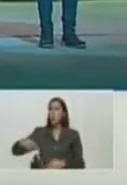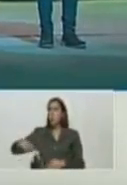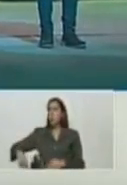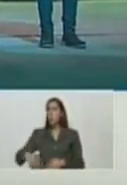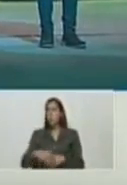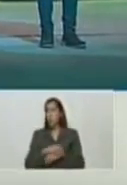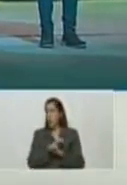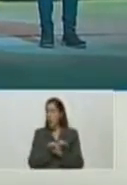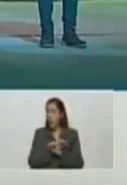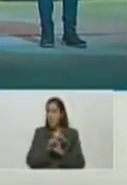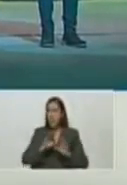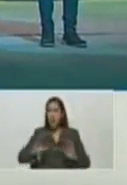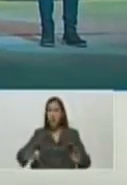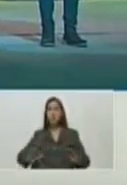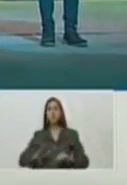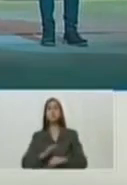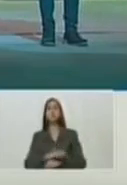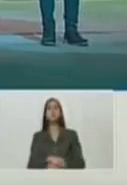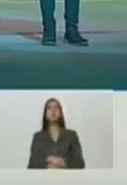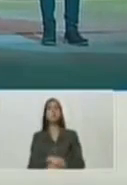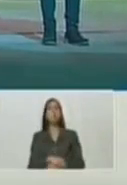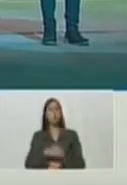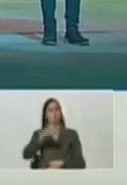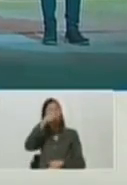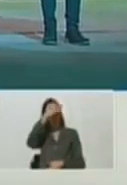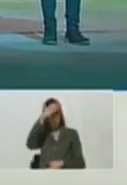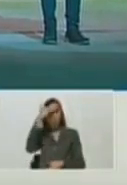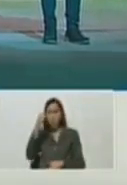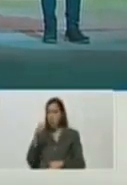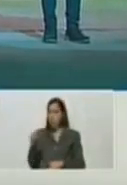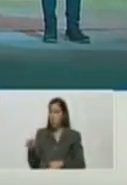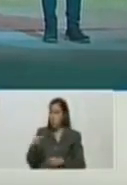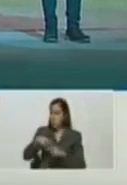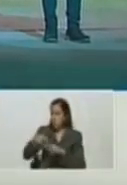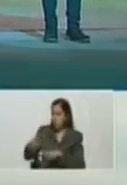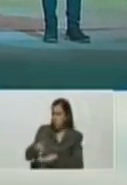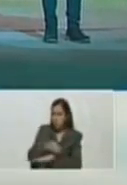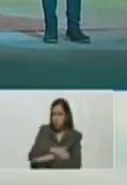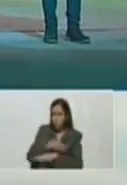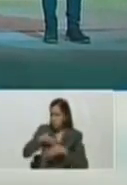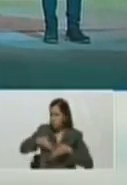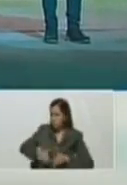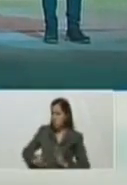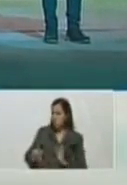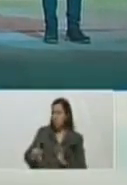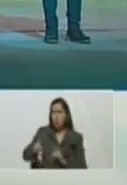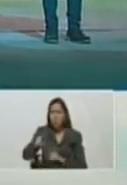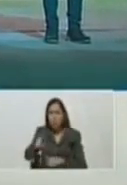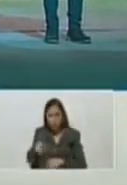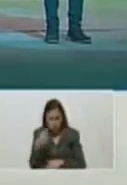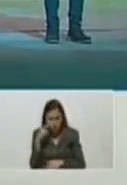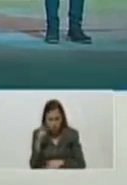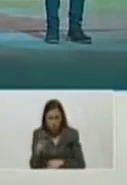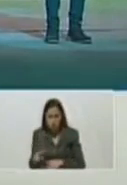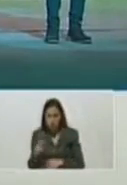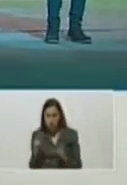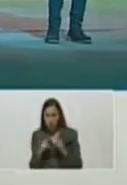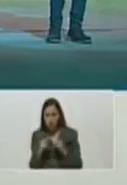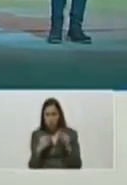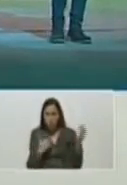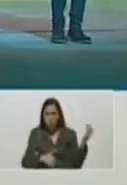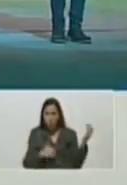nunca jamás olvido. Mervin, tú eres un niño, tú no viste a Lee. Yelitze, ¿tú llegaste a ver a Lee? Sí lo viste.